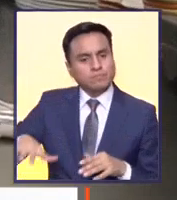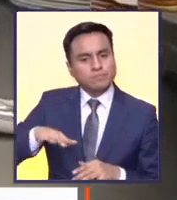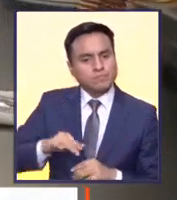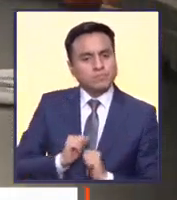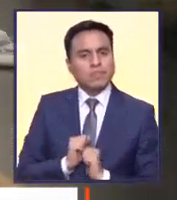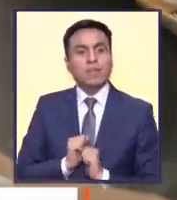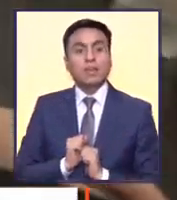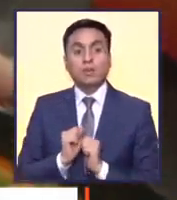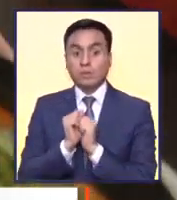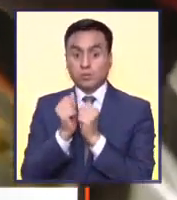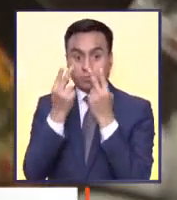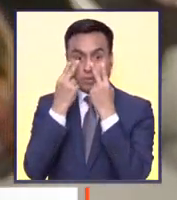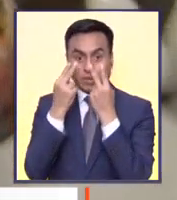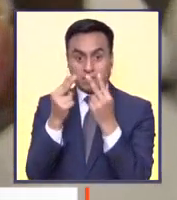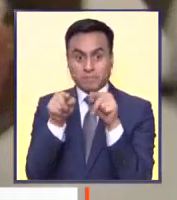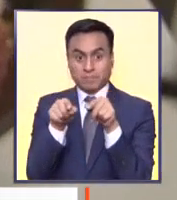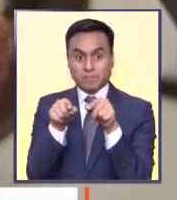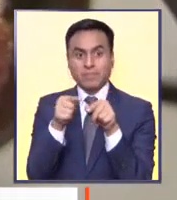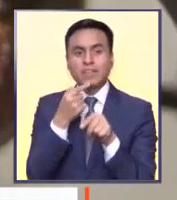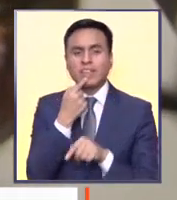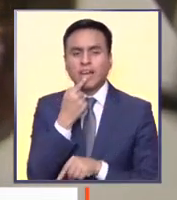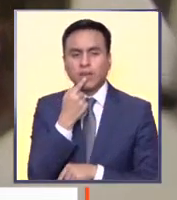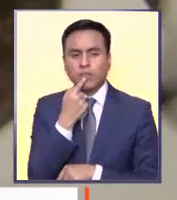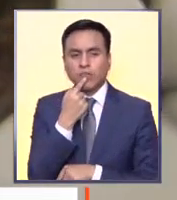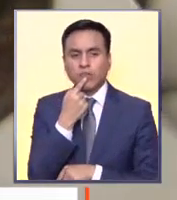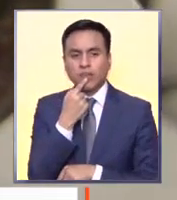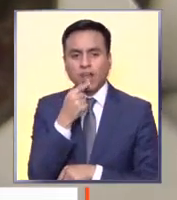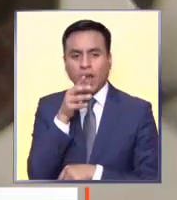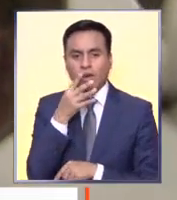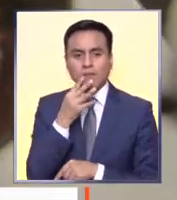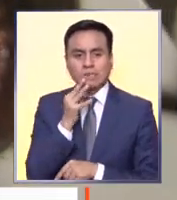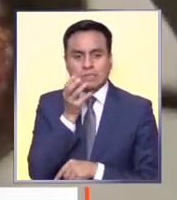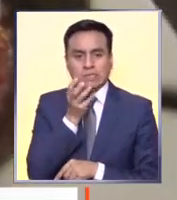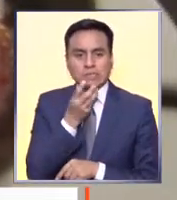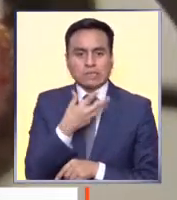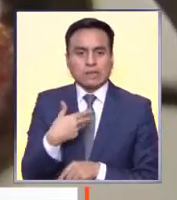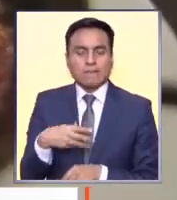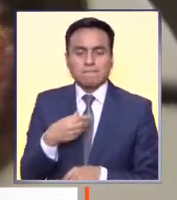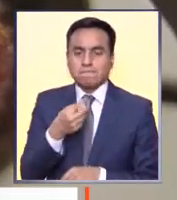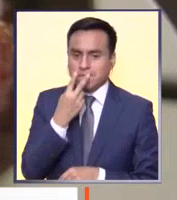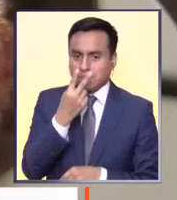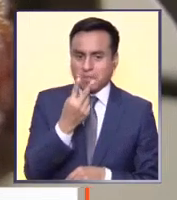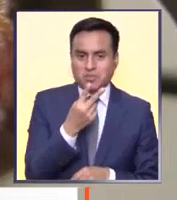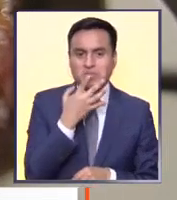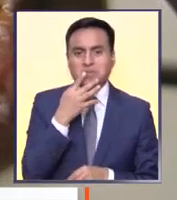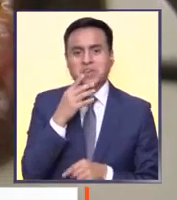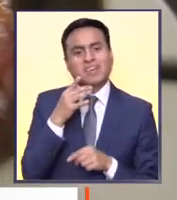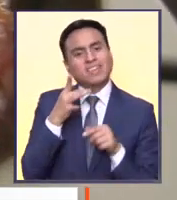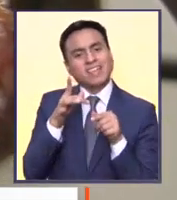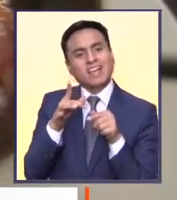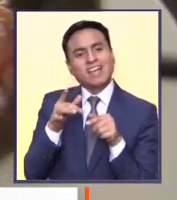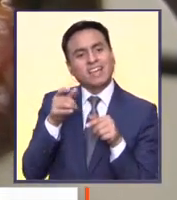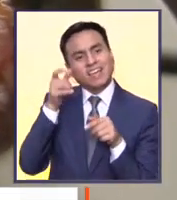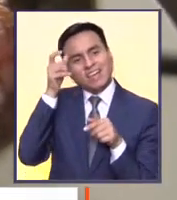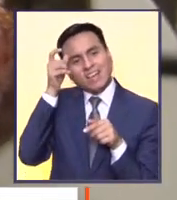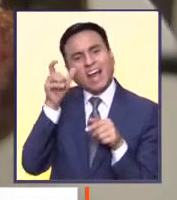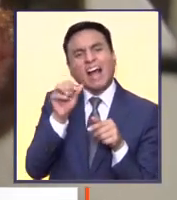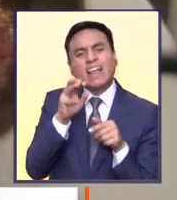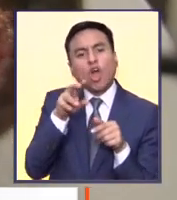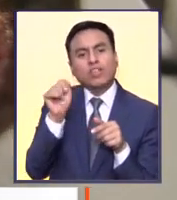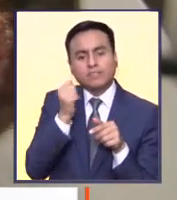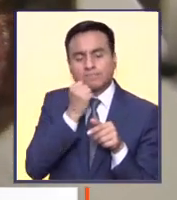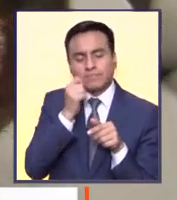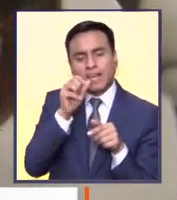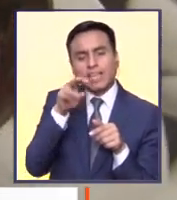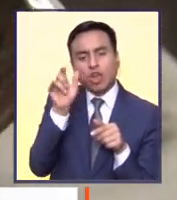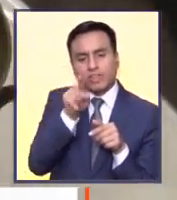Compañero, mire, por favor, se le va a hacer agua a la boca con este plato, con este canelón de molleja,